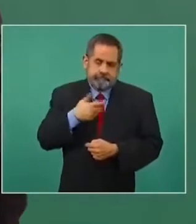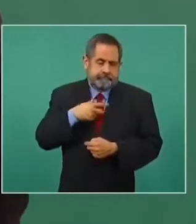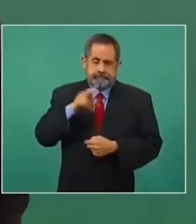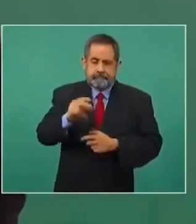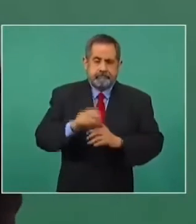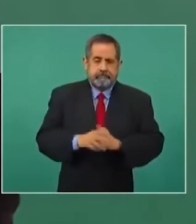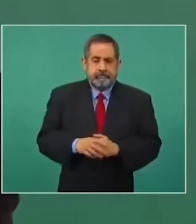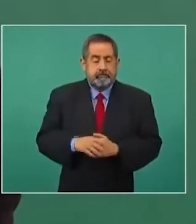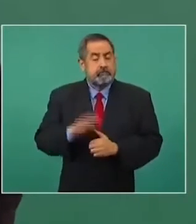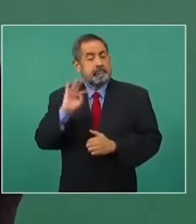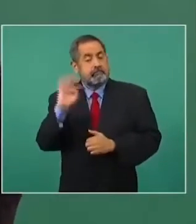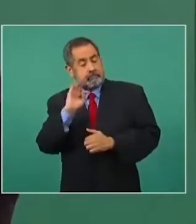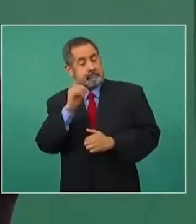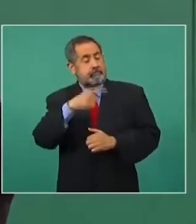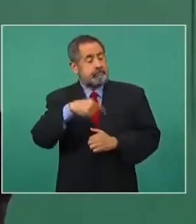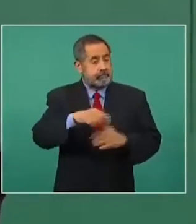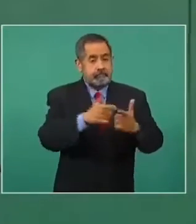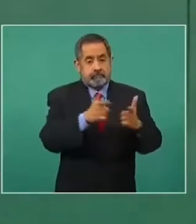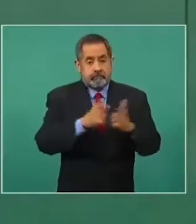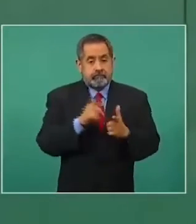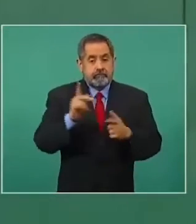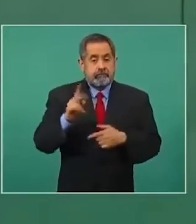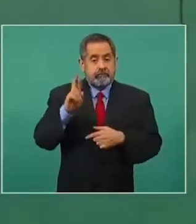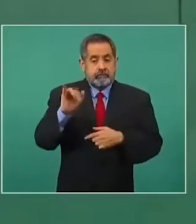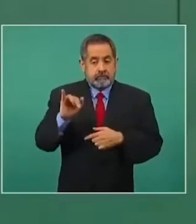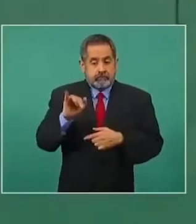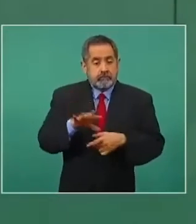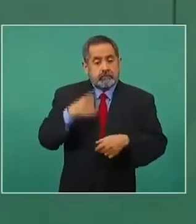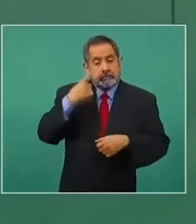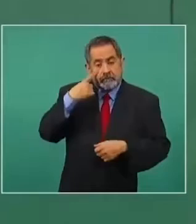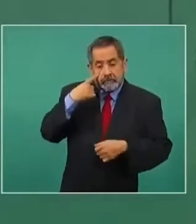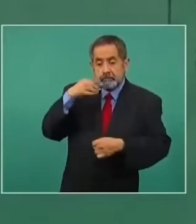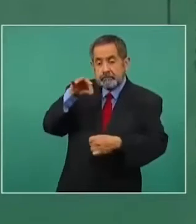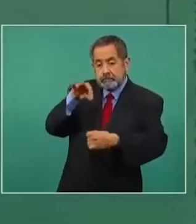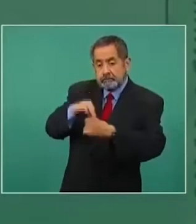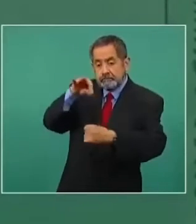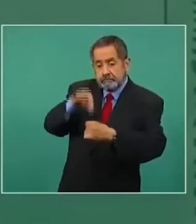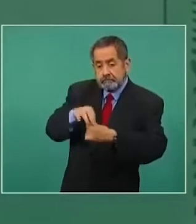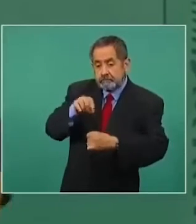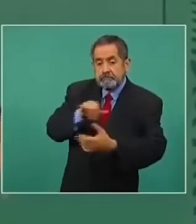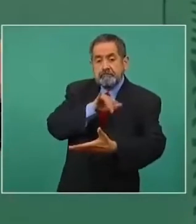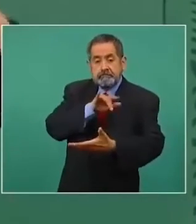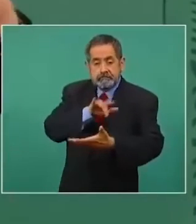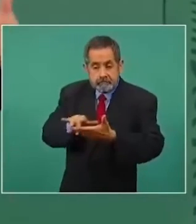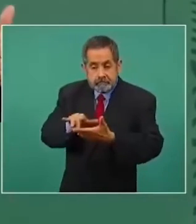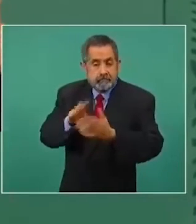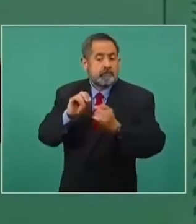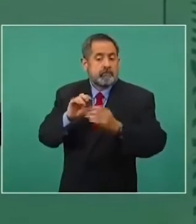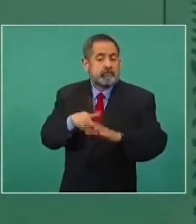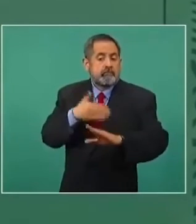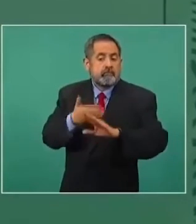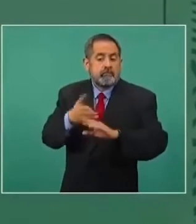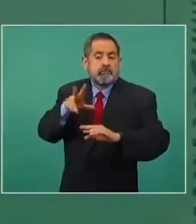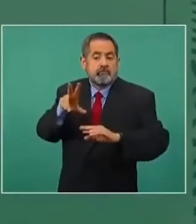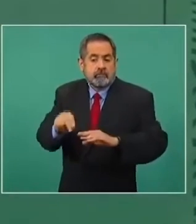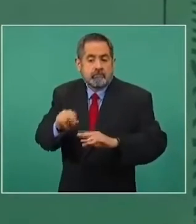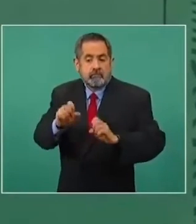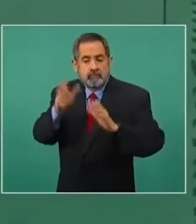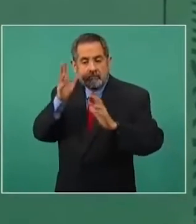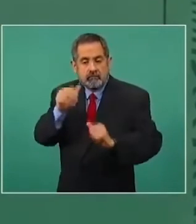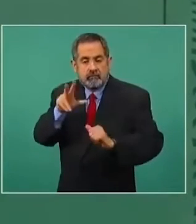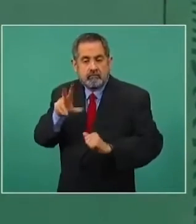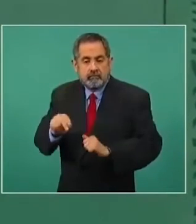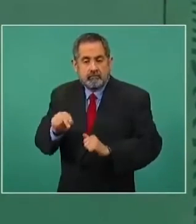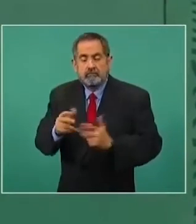si ellos votan en contra de esta reforma,